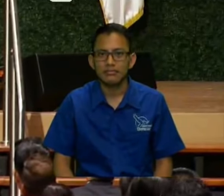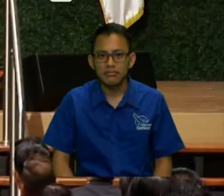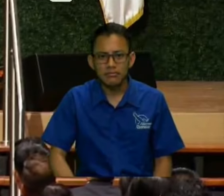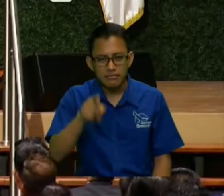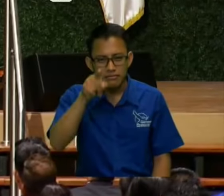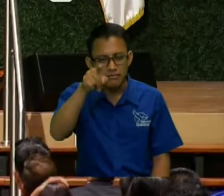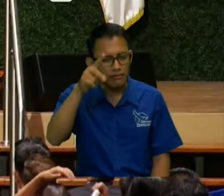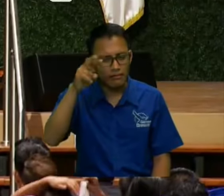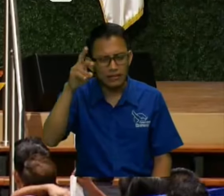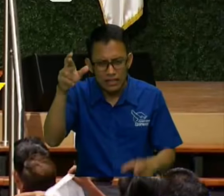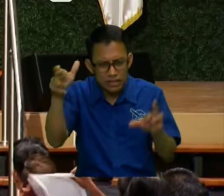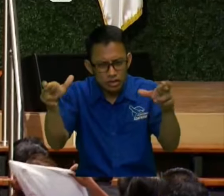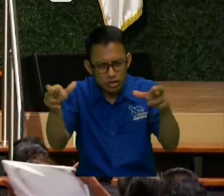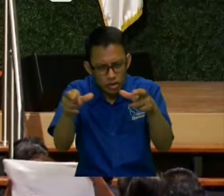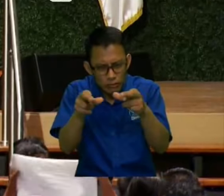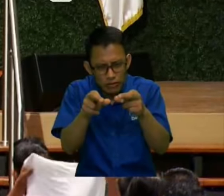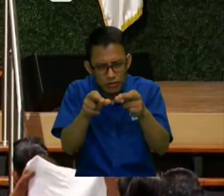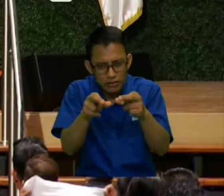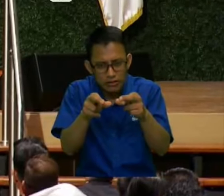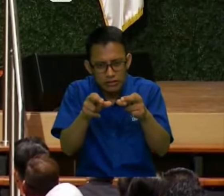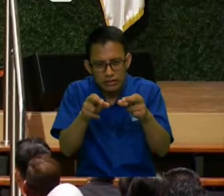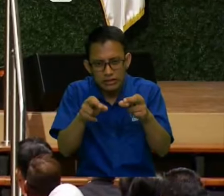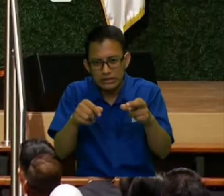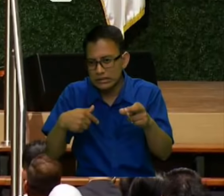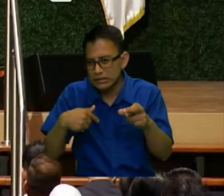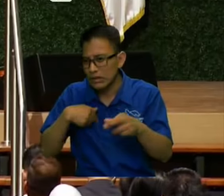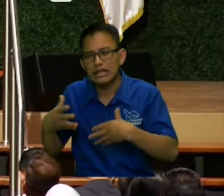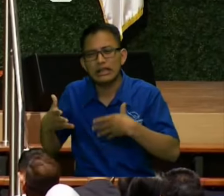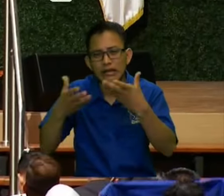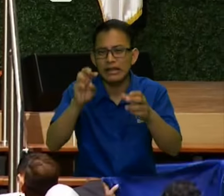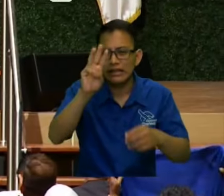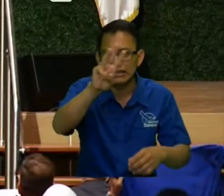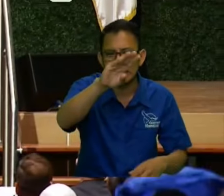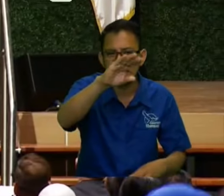Redúzcalo. Resúmalo, porque no le puedo dar media hora de que empiece a gritar, ¿verdad?